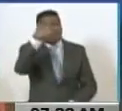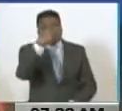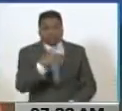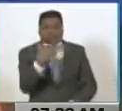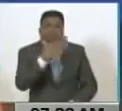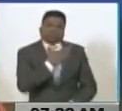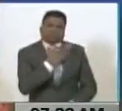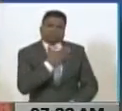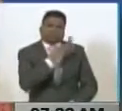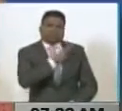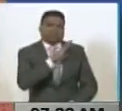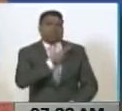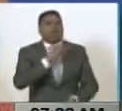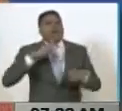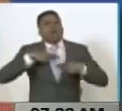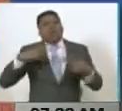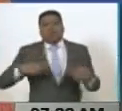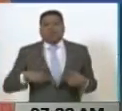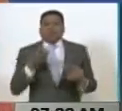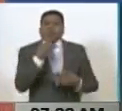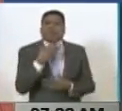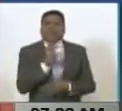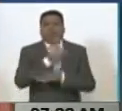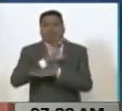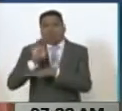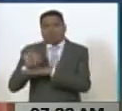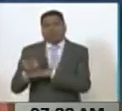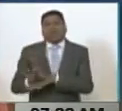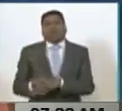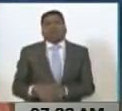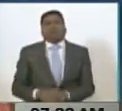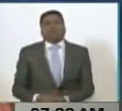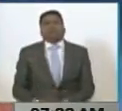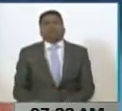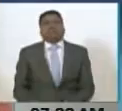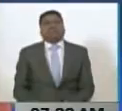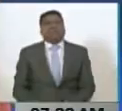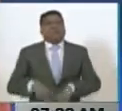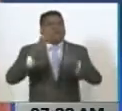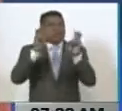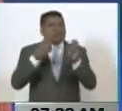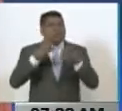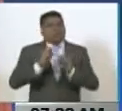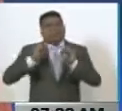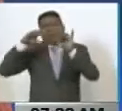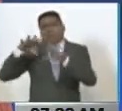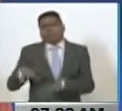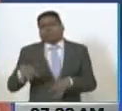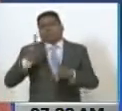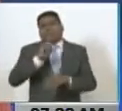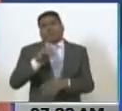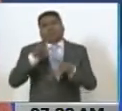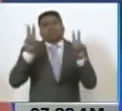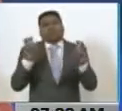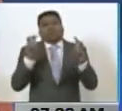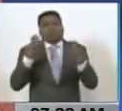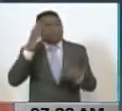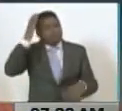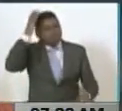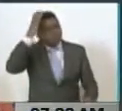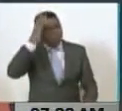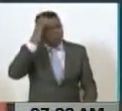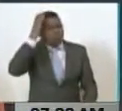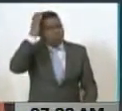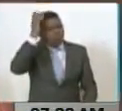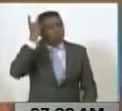de nosotros los seres humanos, garantizar el bienestar de ellos. Entonces, insistimos, el tema del abandono tiene que ser un tema, es un tema de conciencia.